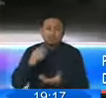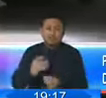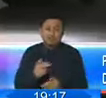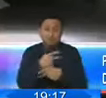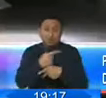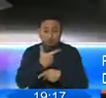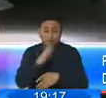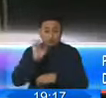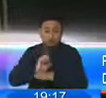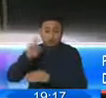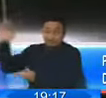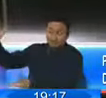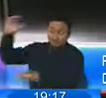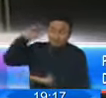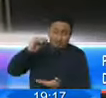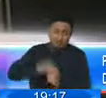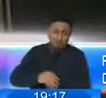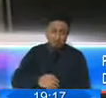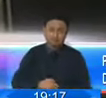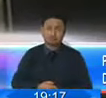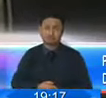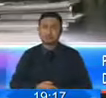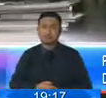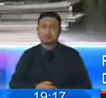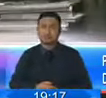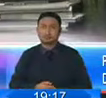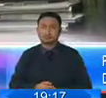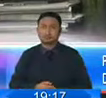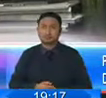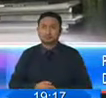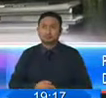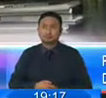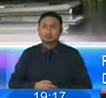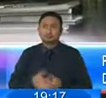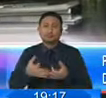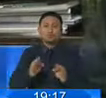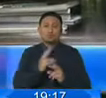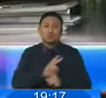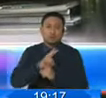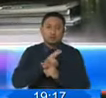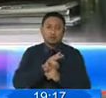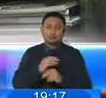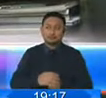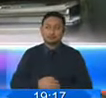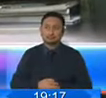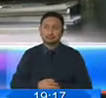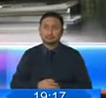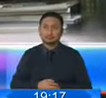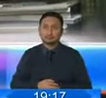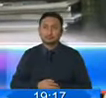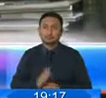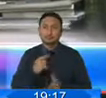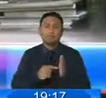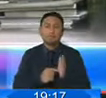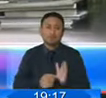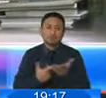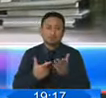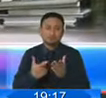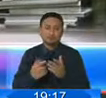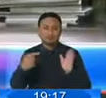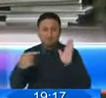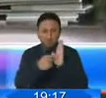productos que se encontraron sujetos a salvaguardia. Mejorar los mecanismos de protección vía salvaguardias, por ejemplo. Lo otro es